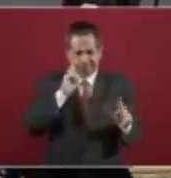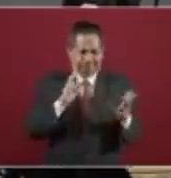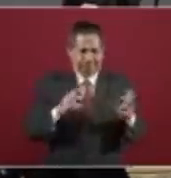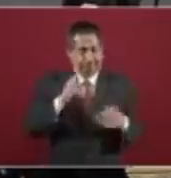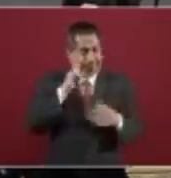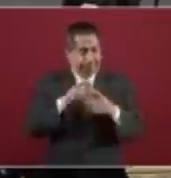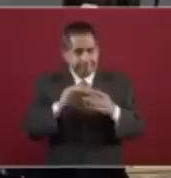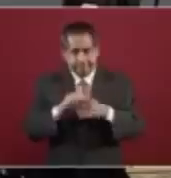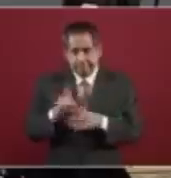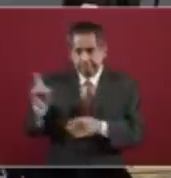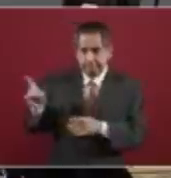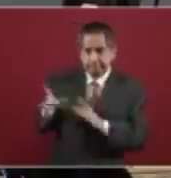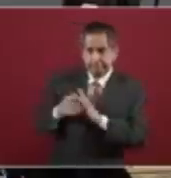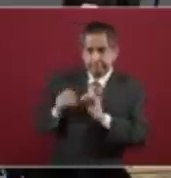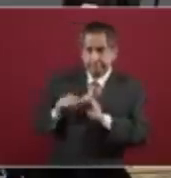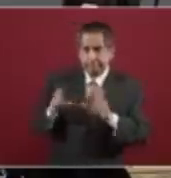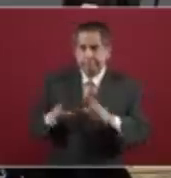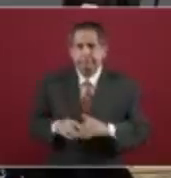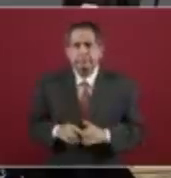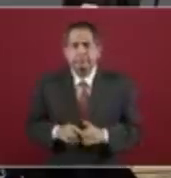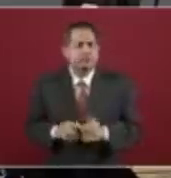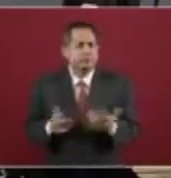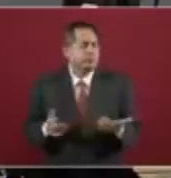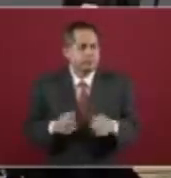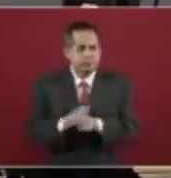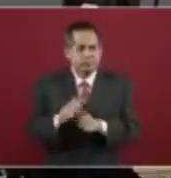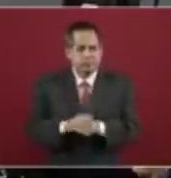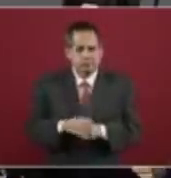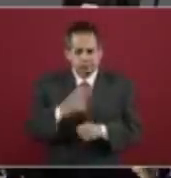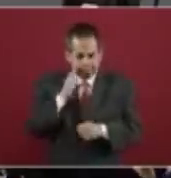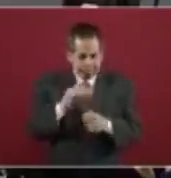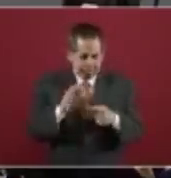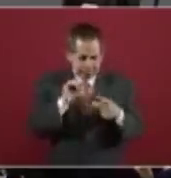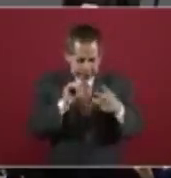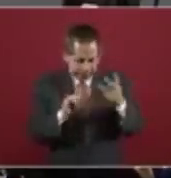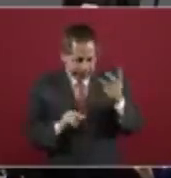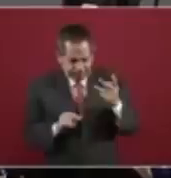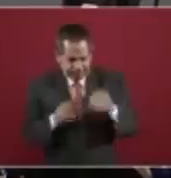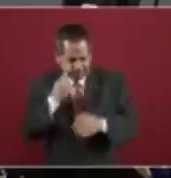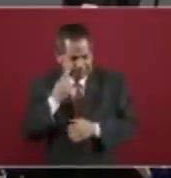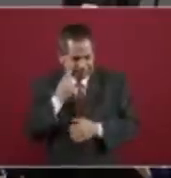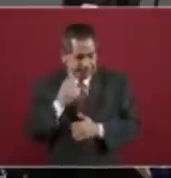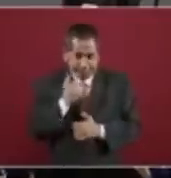esta lámina los puntos, digamos, que encontramos con mayor